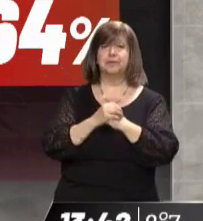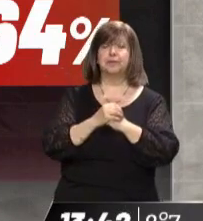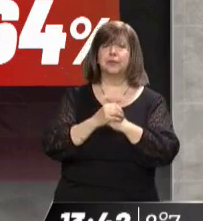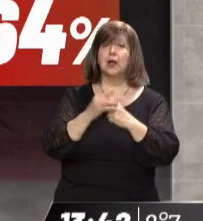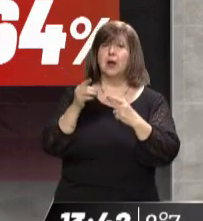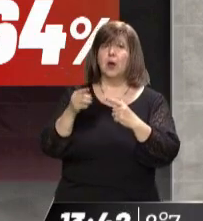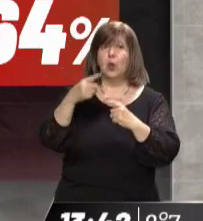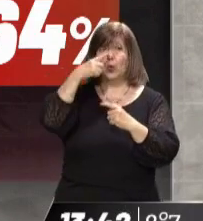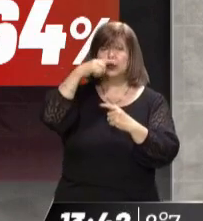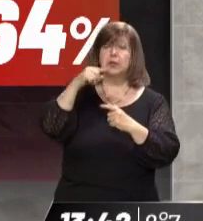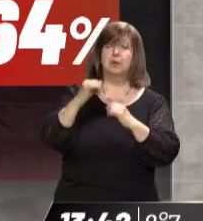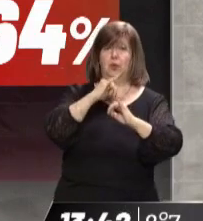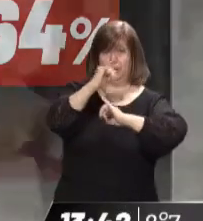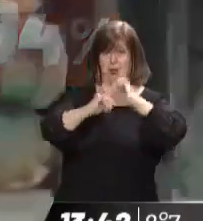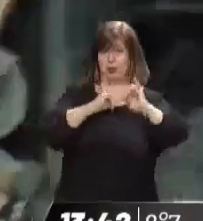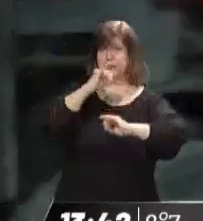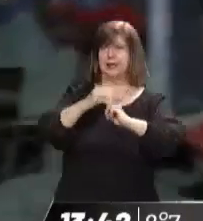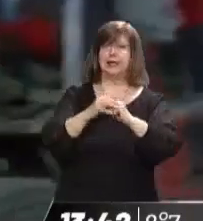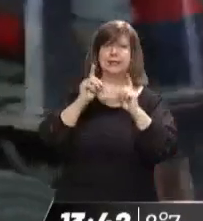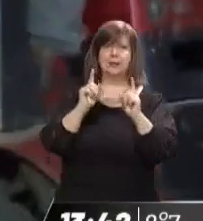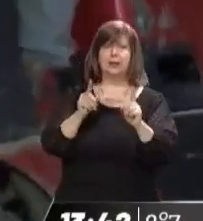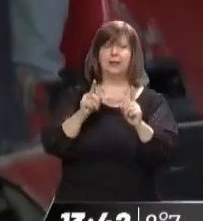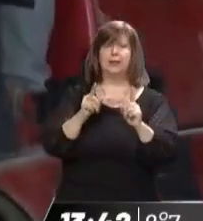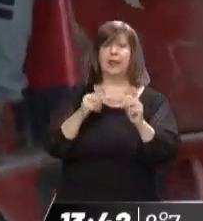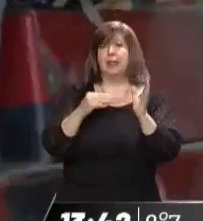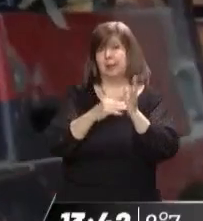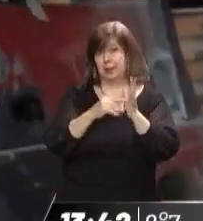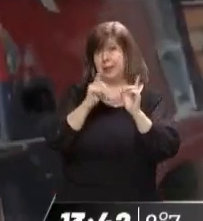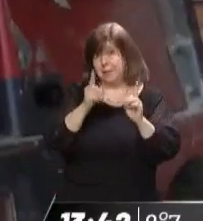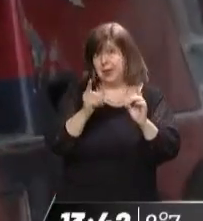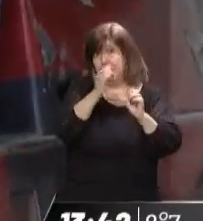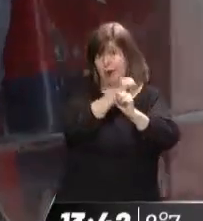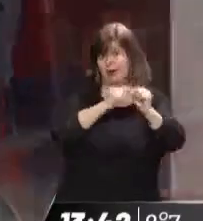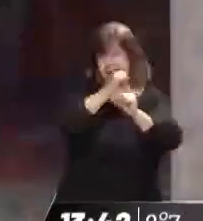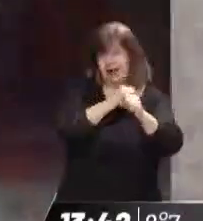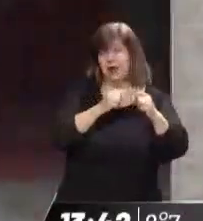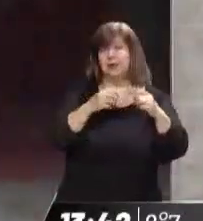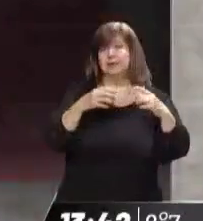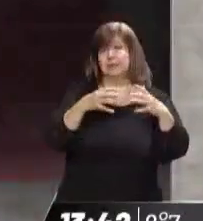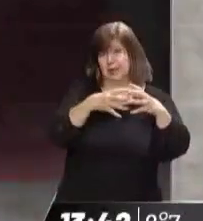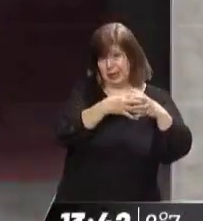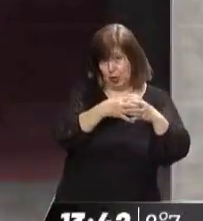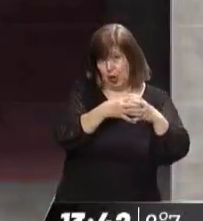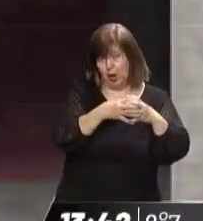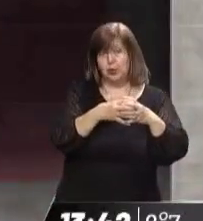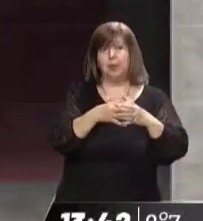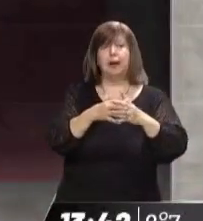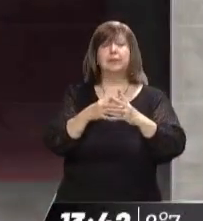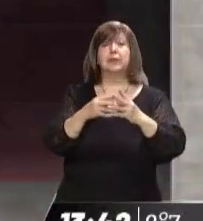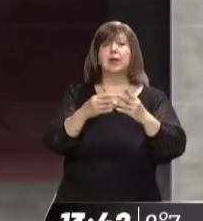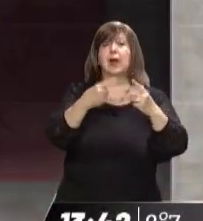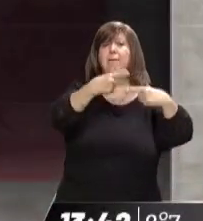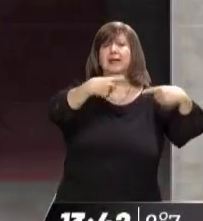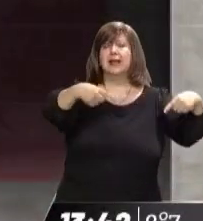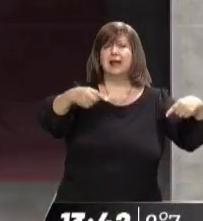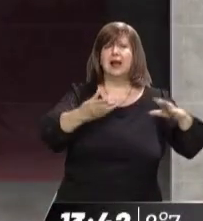149,64. Y por último, les contamos que según el relevamiento del Centro de Ingenieros de Mendoza, los materiales